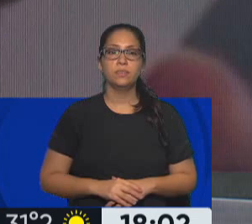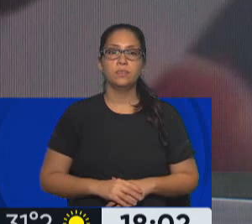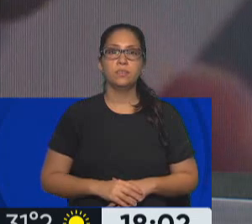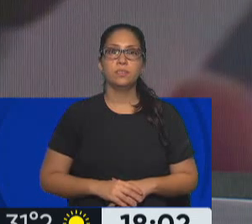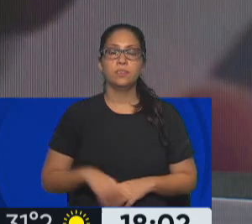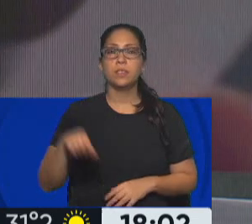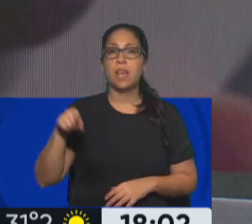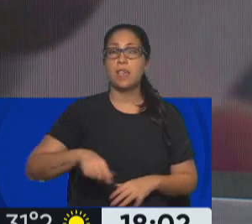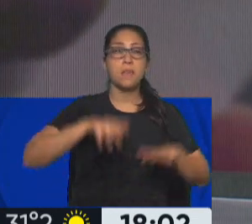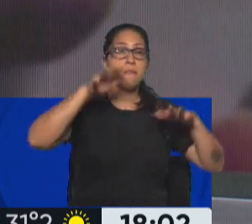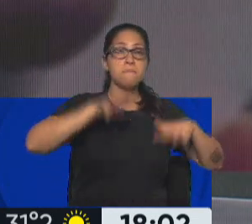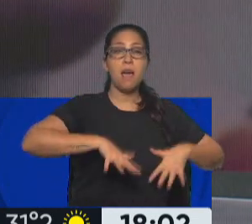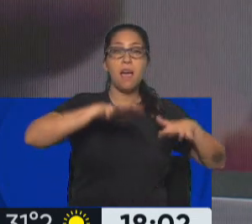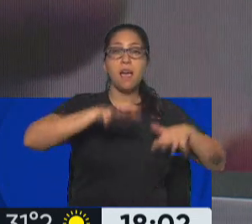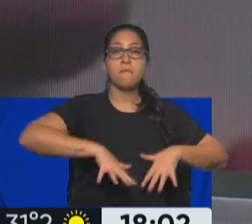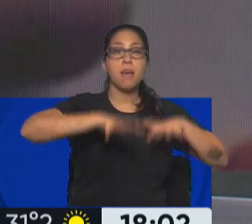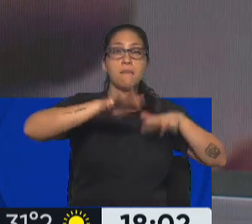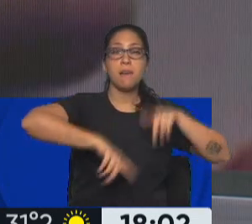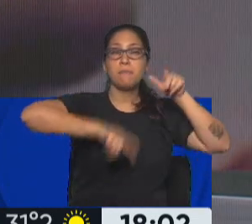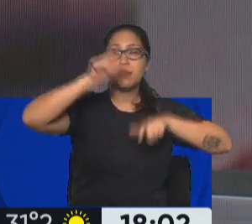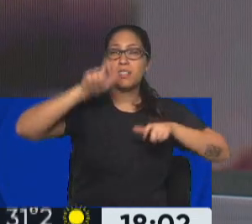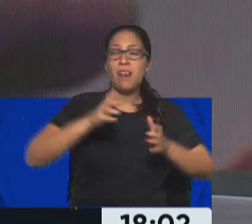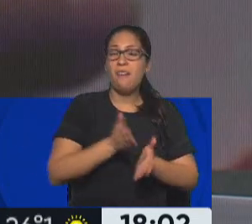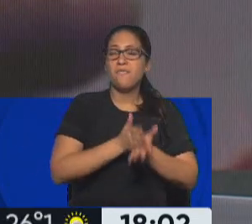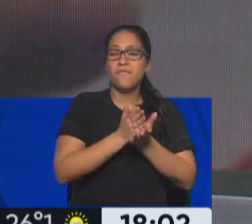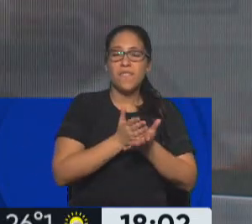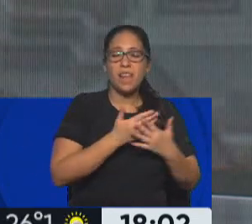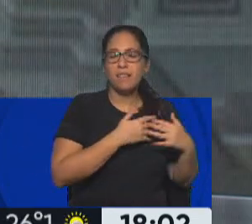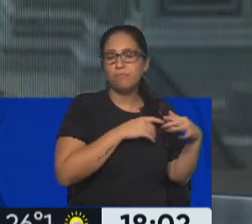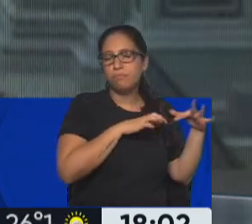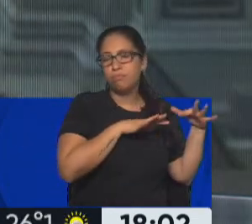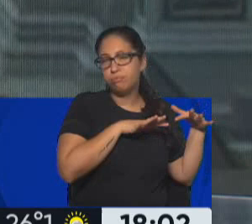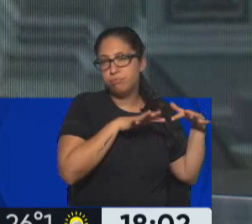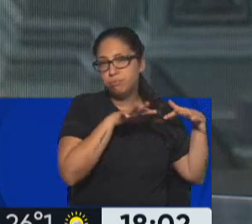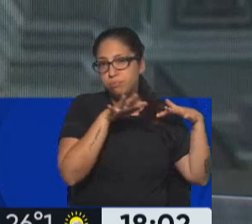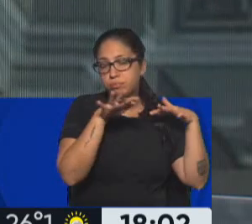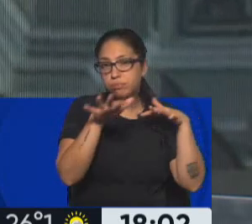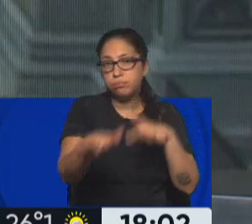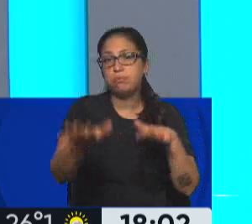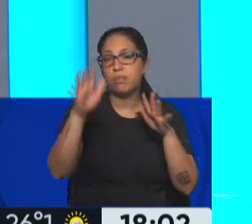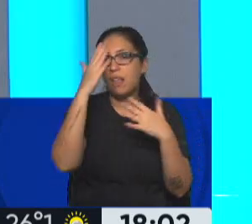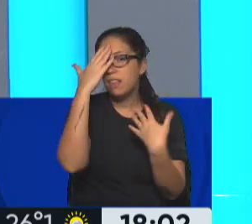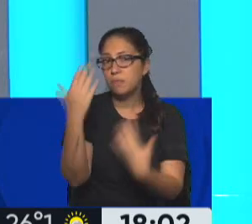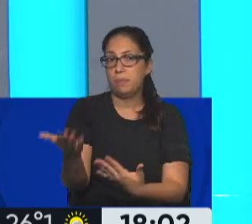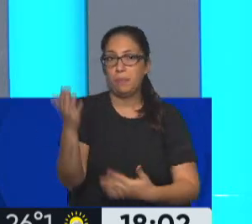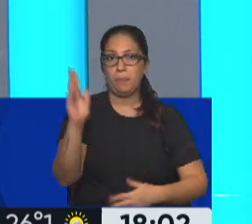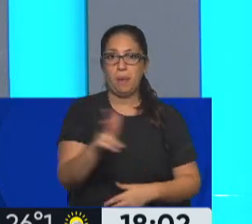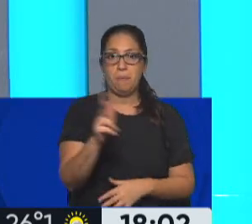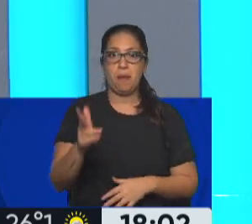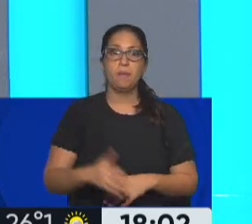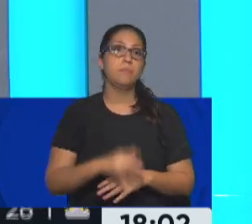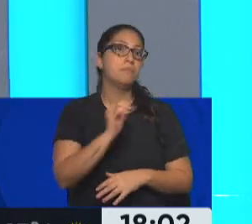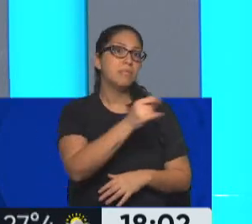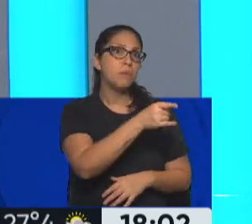peregrinaje de miles y miles y miles de fieles que se despiden del Papa. Leticia, a ver. Así es, Pablo. Fieles, como